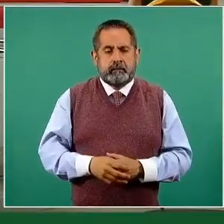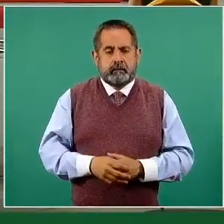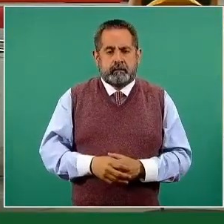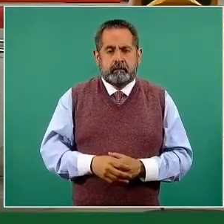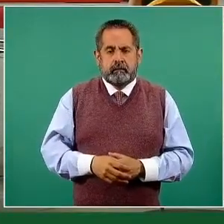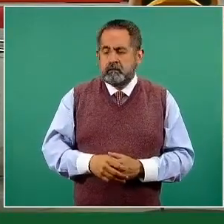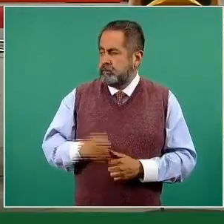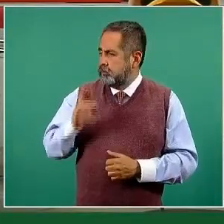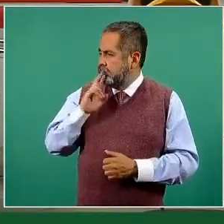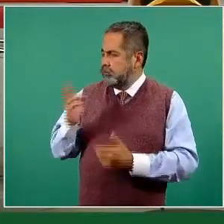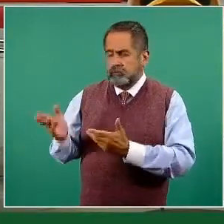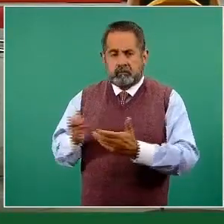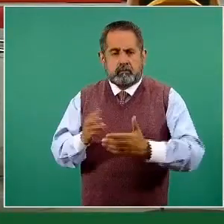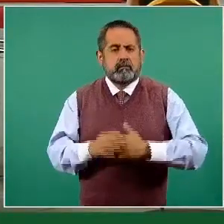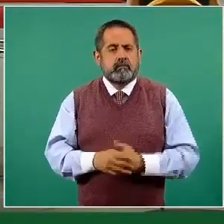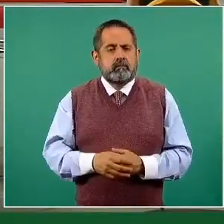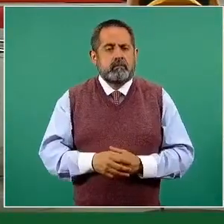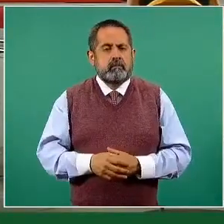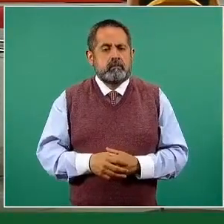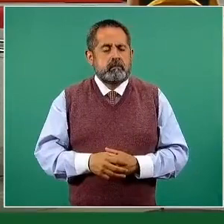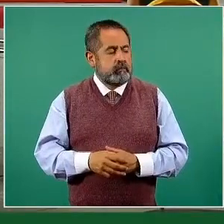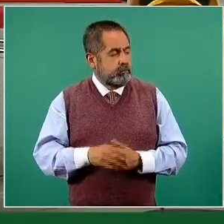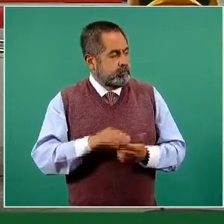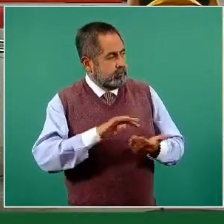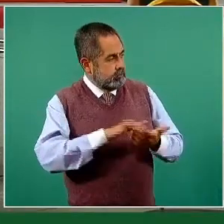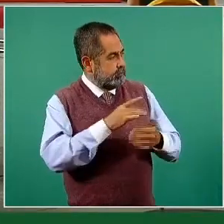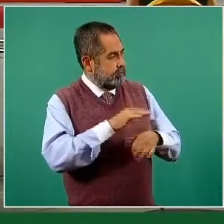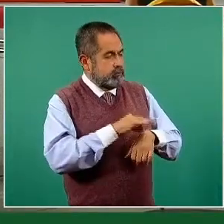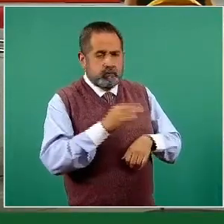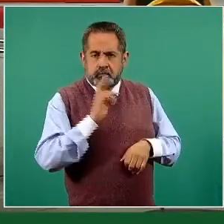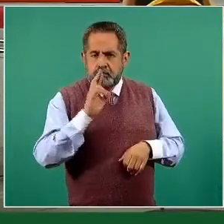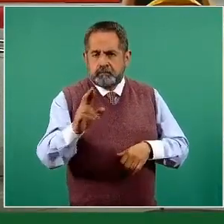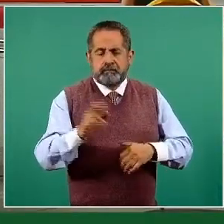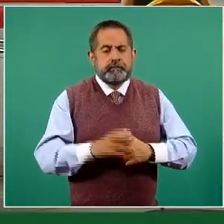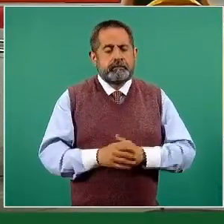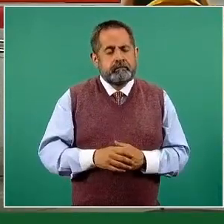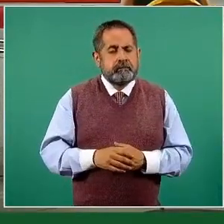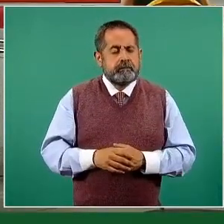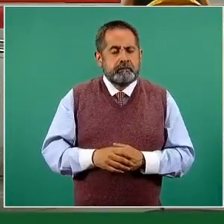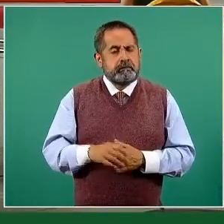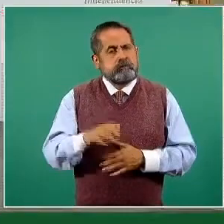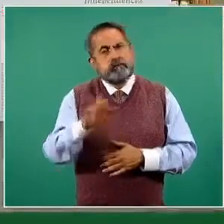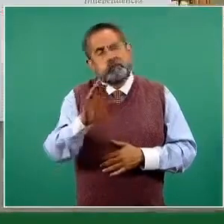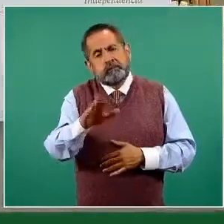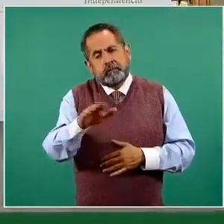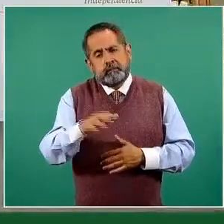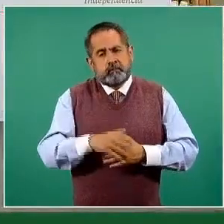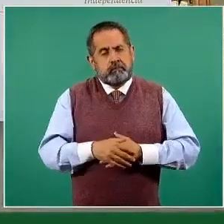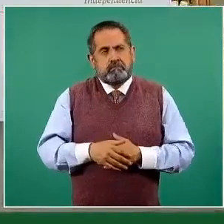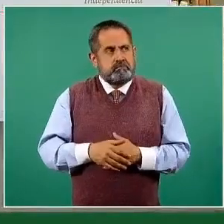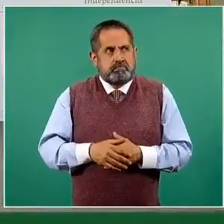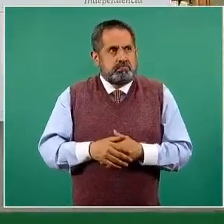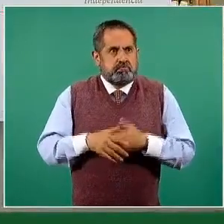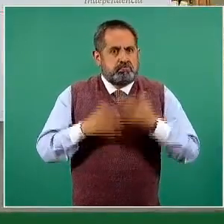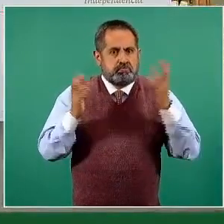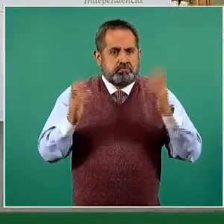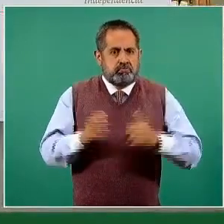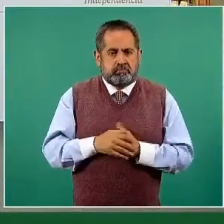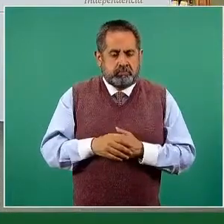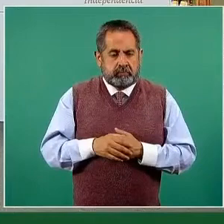Adelante, doctor Ricardo Cortés. Muchísimas gracias, doctor López-Gatell. En realidad no hay